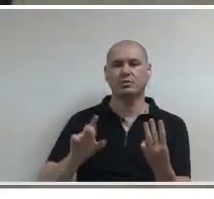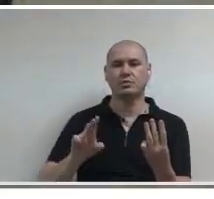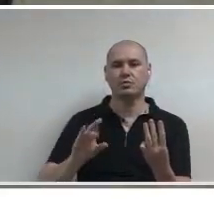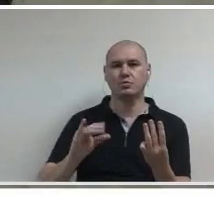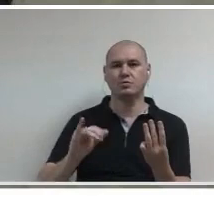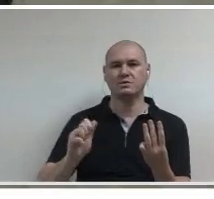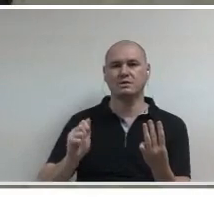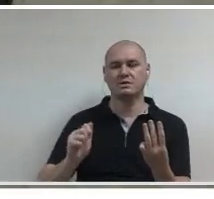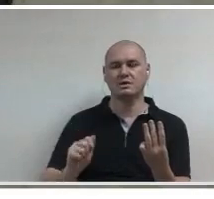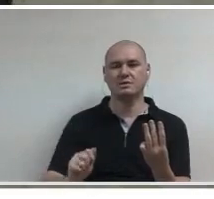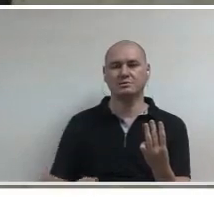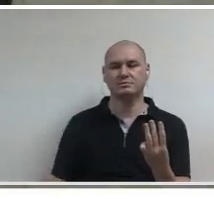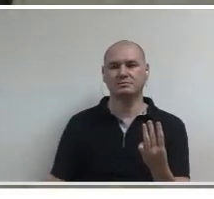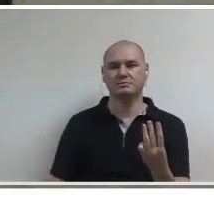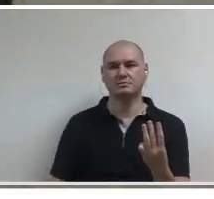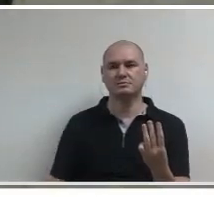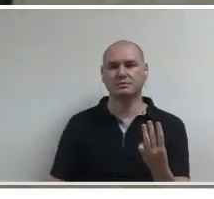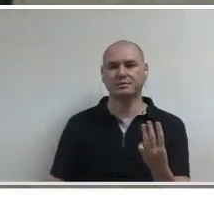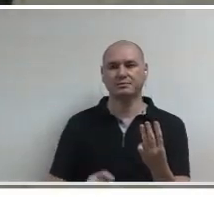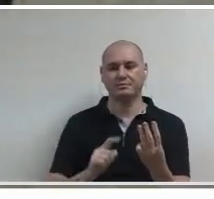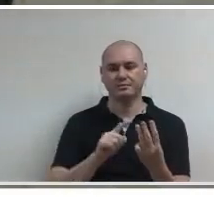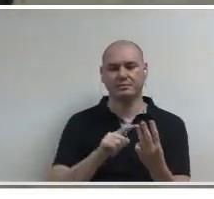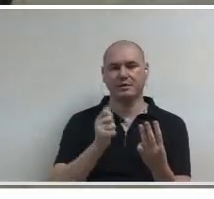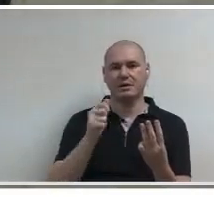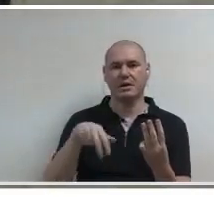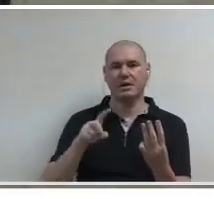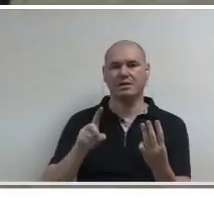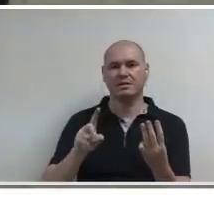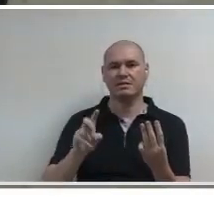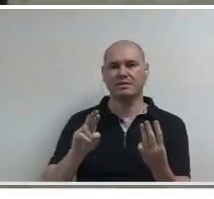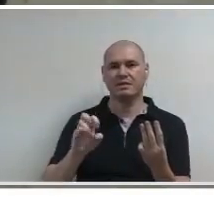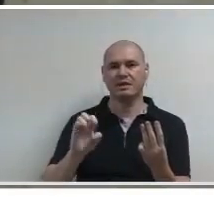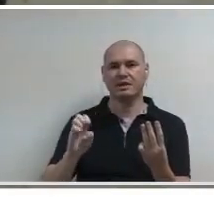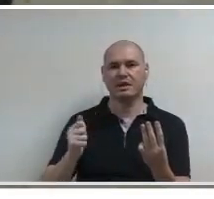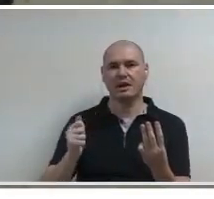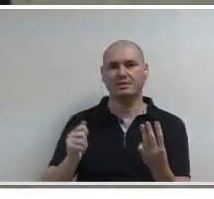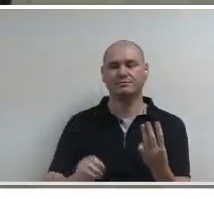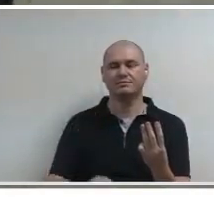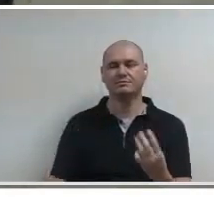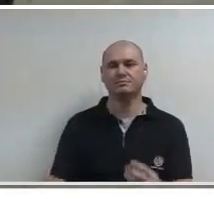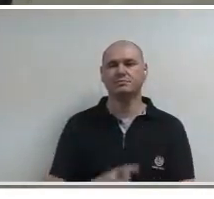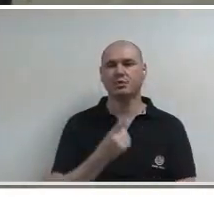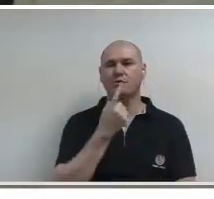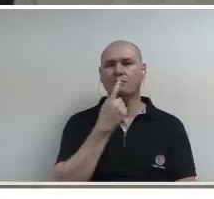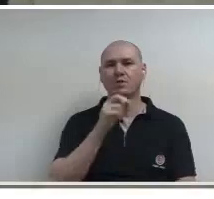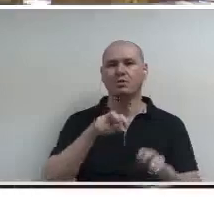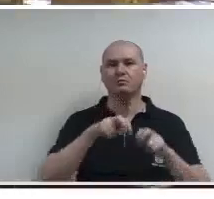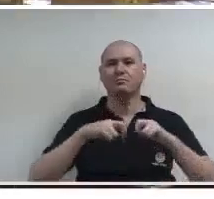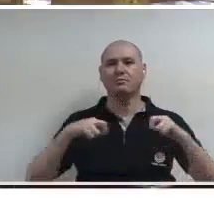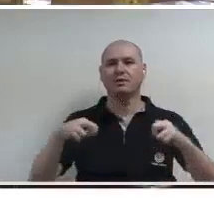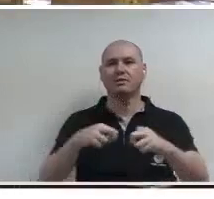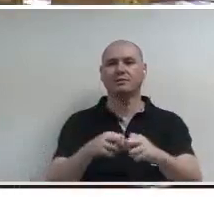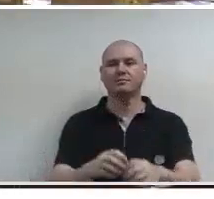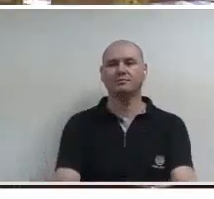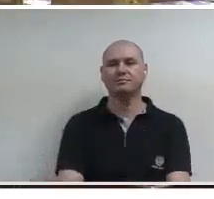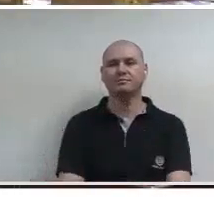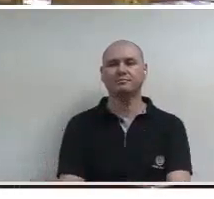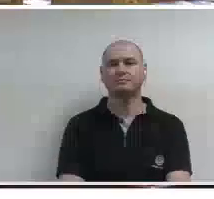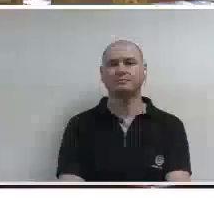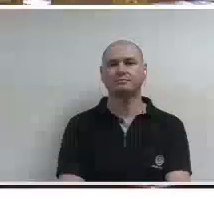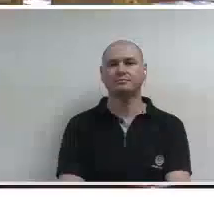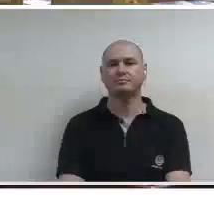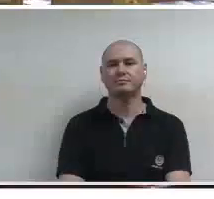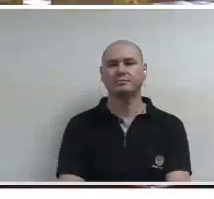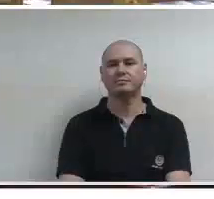Sequeira, abogada Lucía Esther Oviedo, abogada Andrea Concepción Riquelme Mendoza, Obutaban de